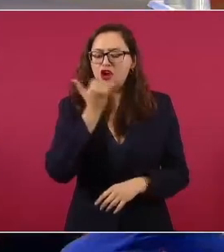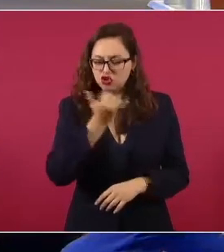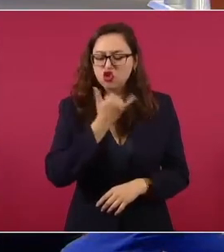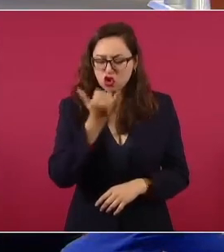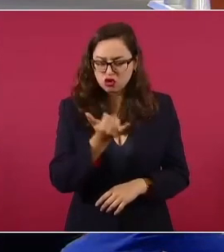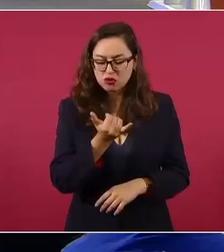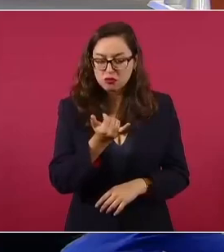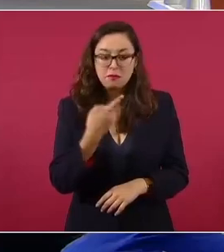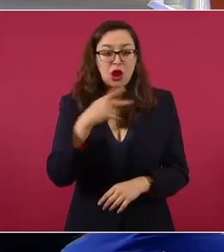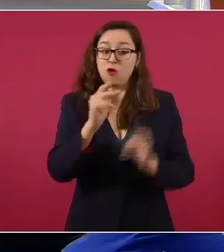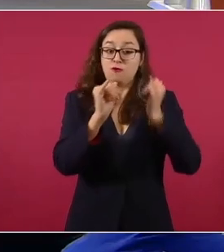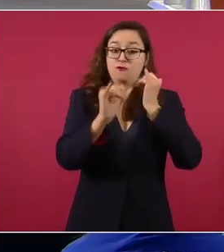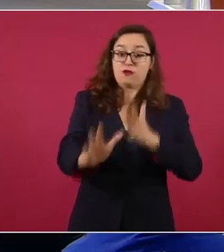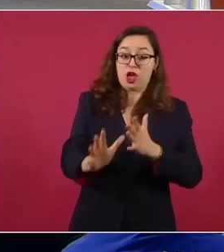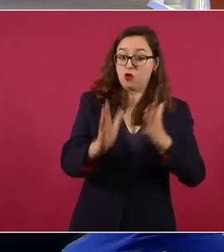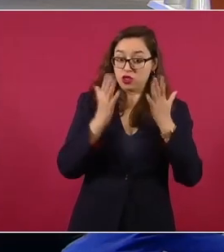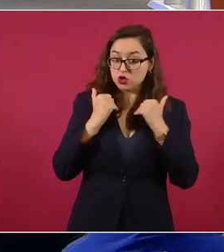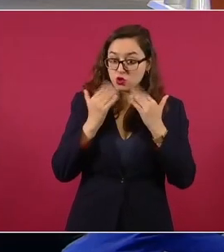del fraude.